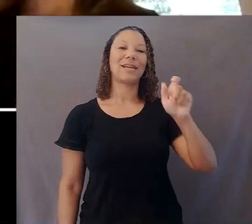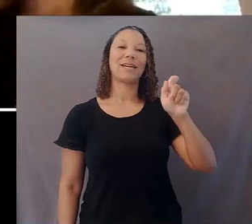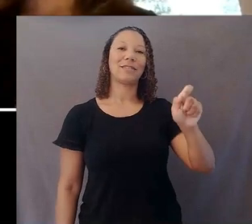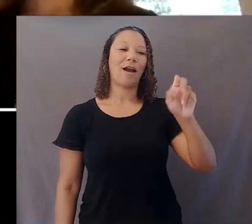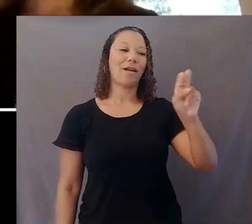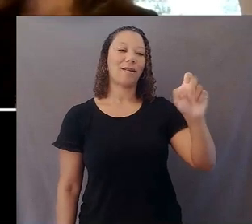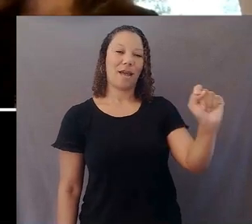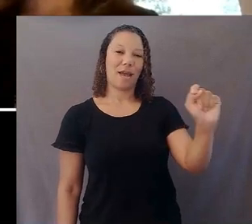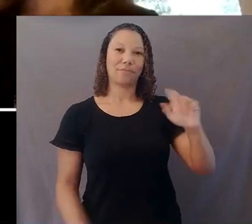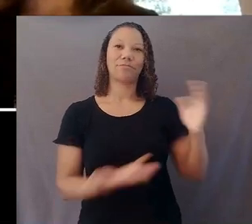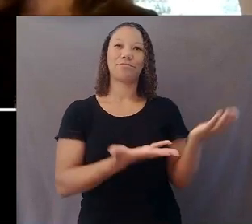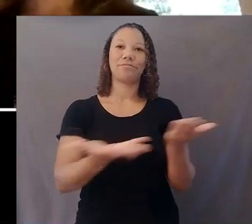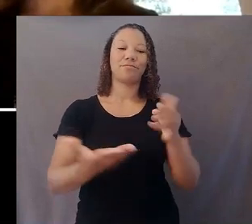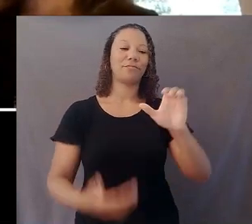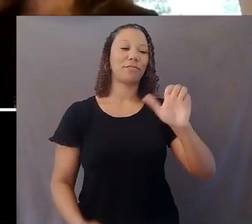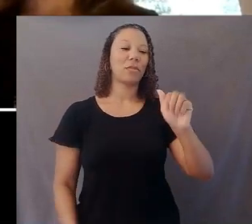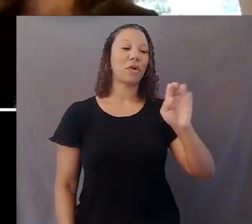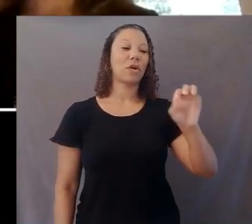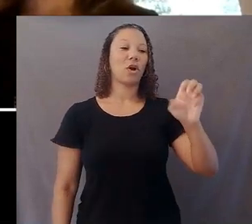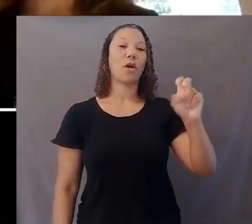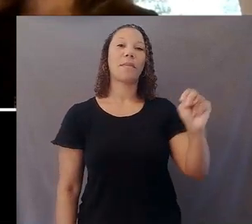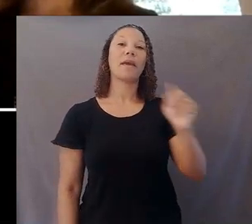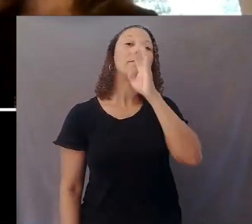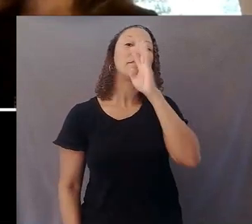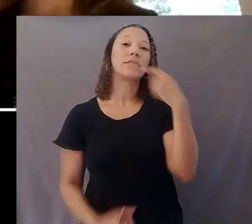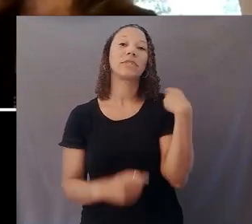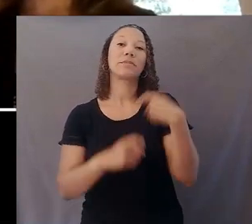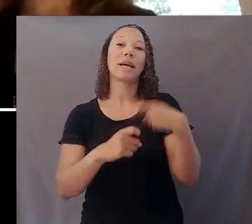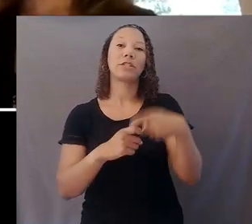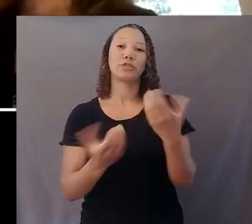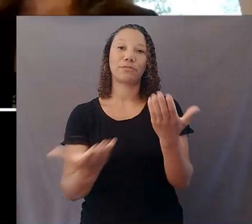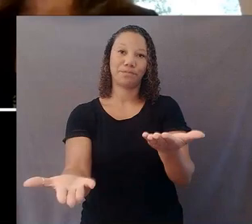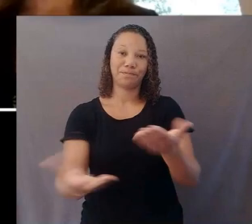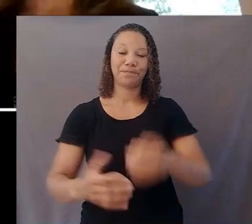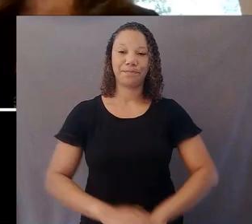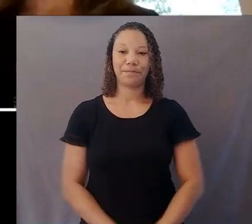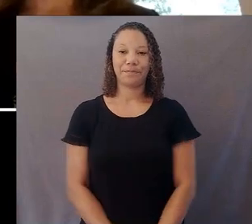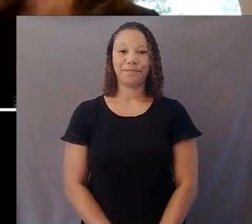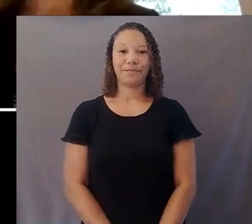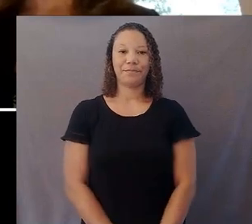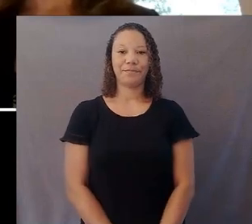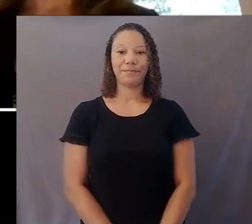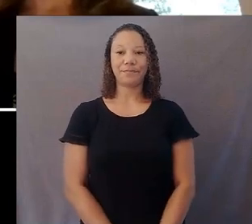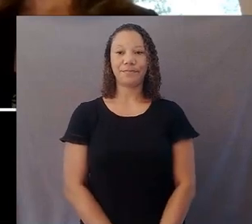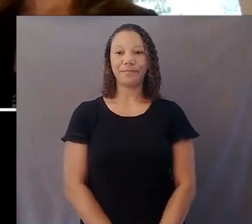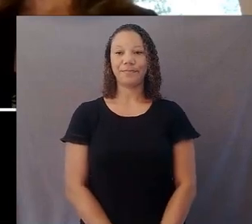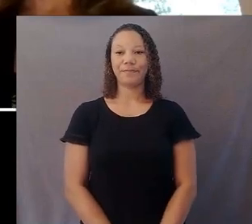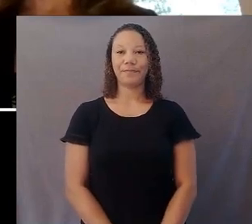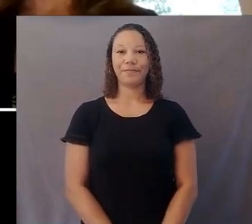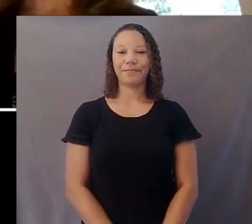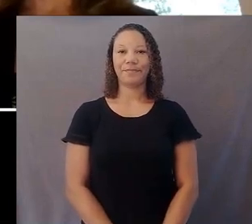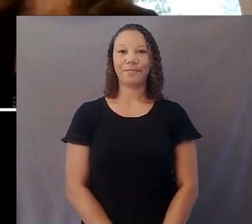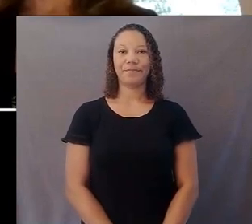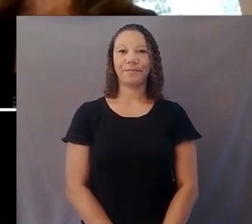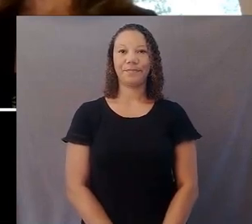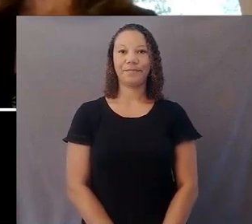de salud, el Distrito Escolar Unificado de Elk Grove comenzará a proporcionar clínicas de vacunas por cita, solo para estudiantes que